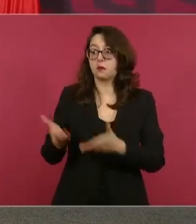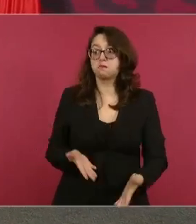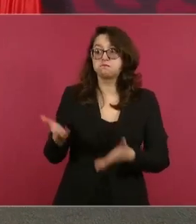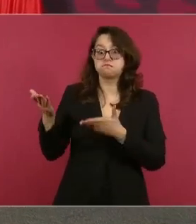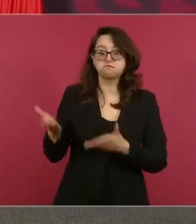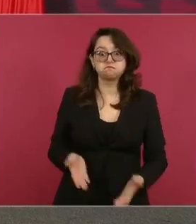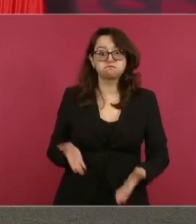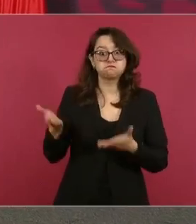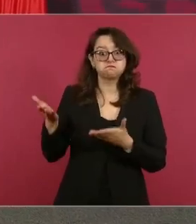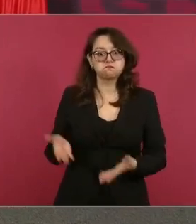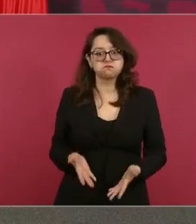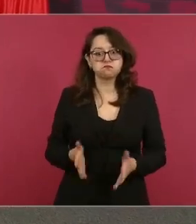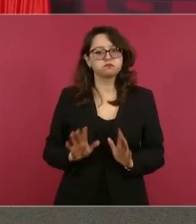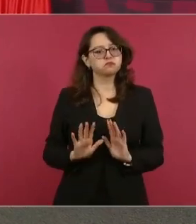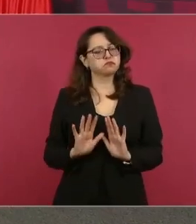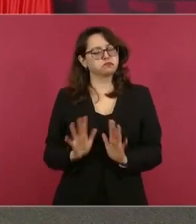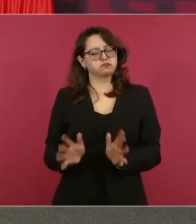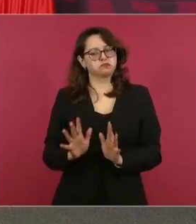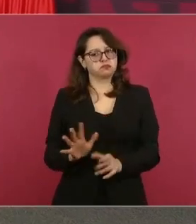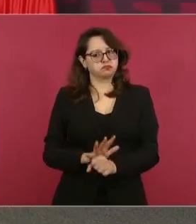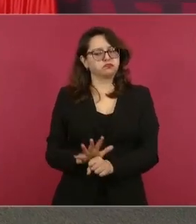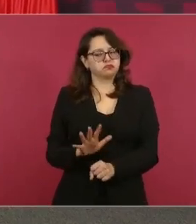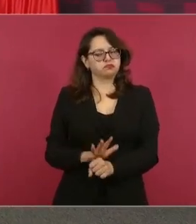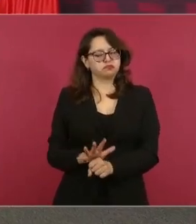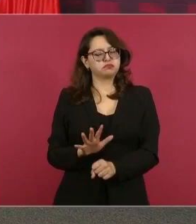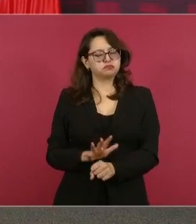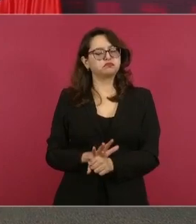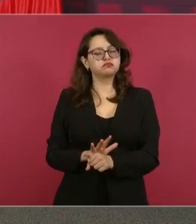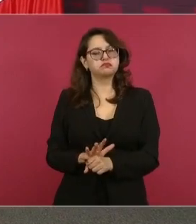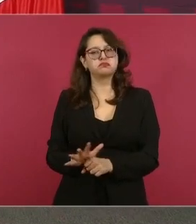agradecidos con el pueblo hermano de Cuba